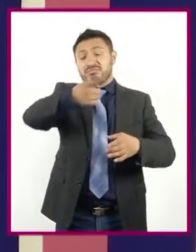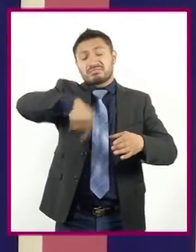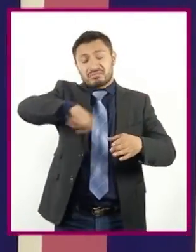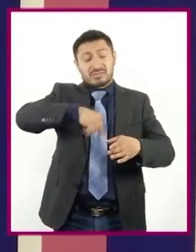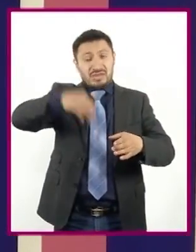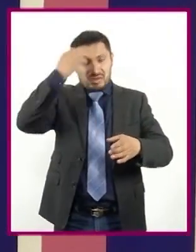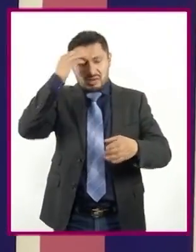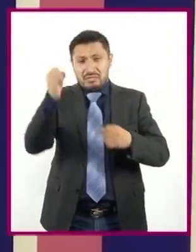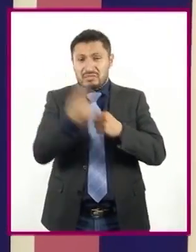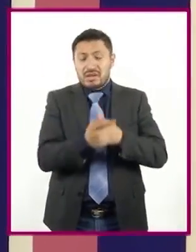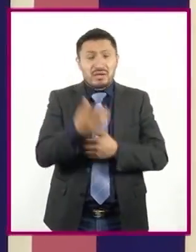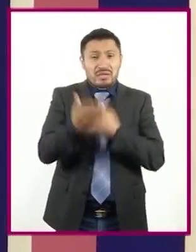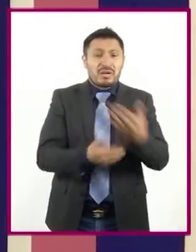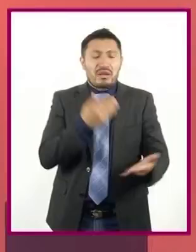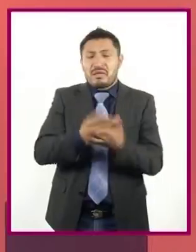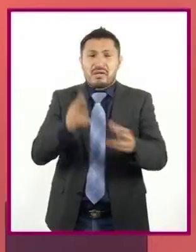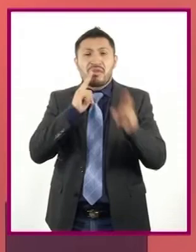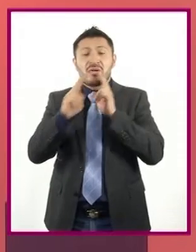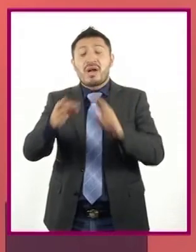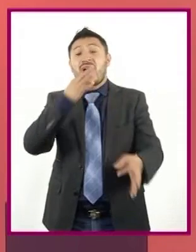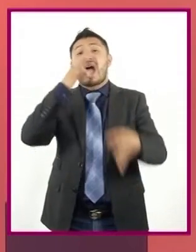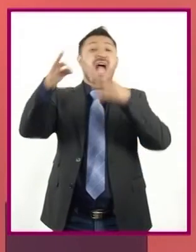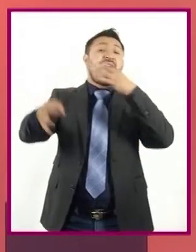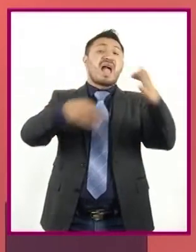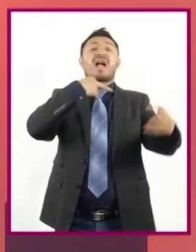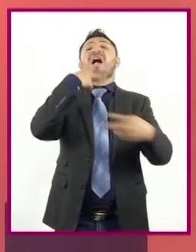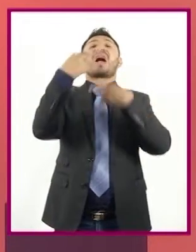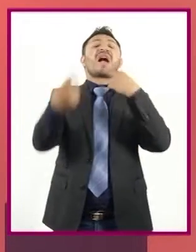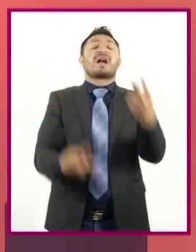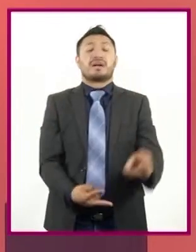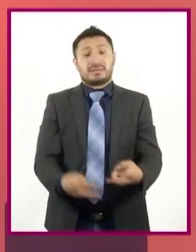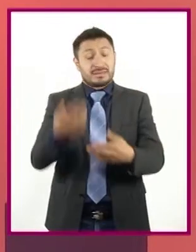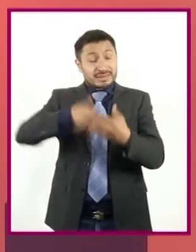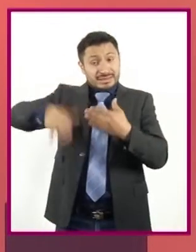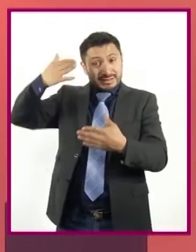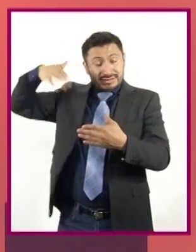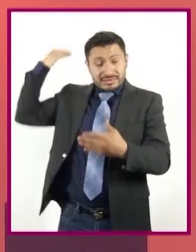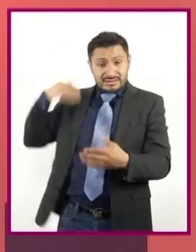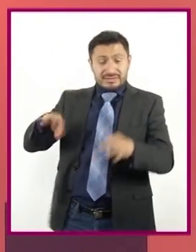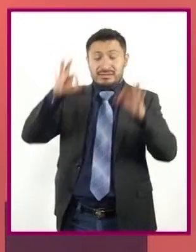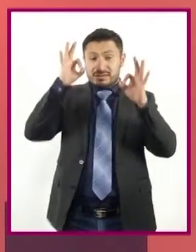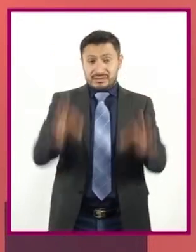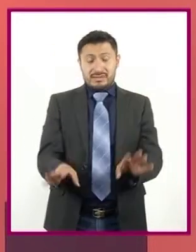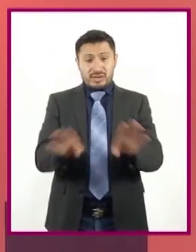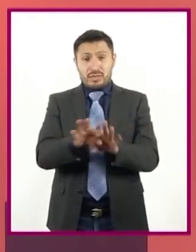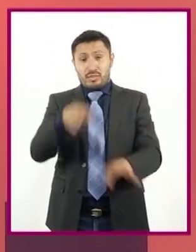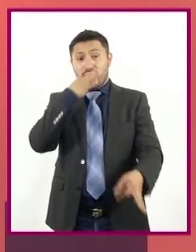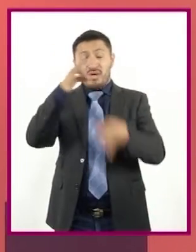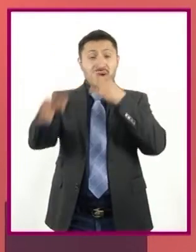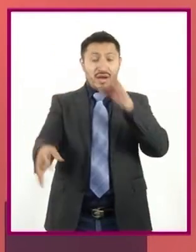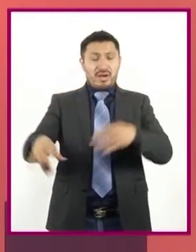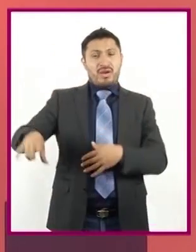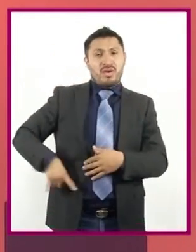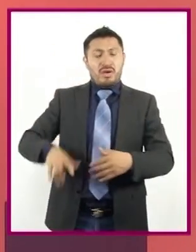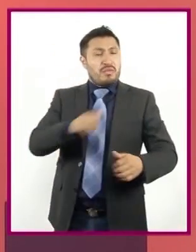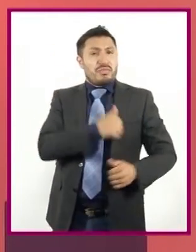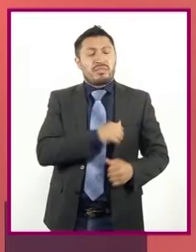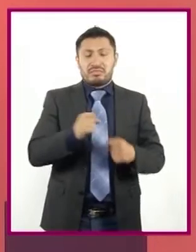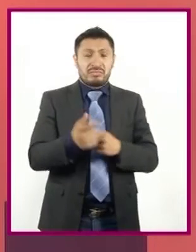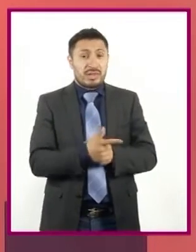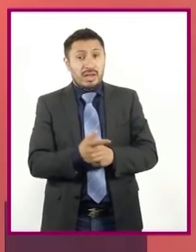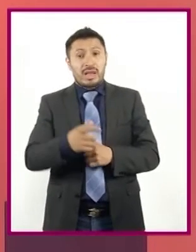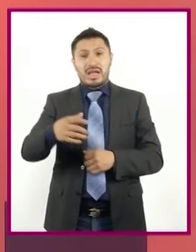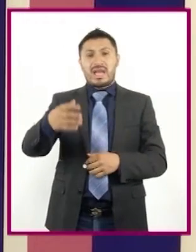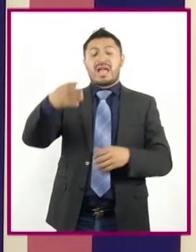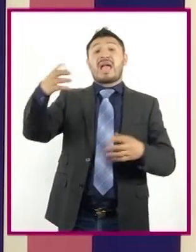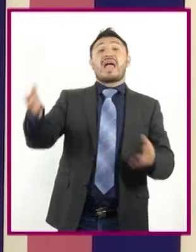noticia en voz alta. Anteriormente, los pregoneros oficiales daban aviso del gobierno o la autoridad.